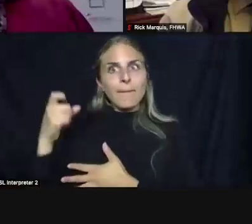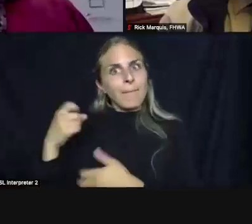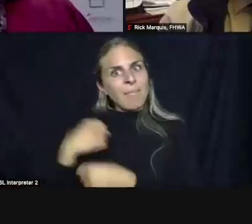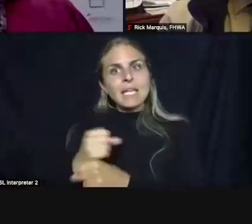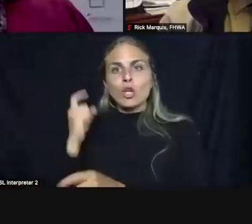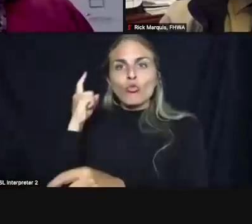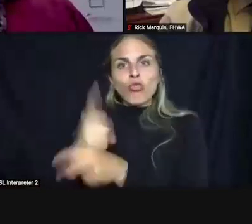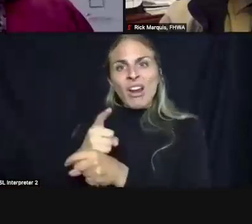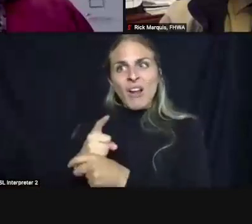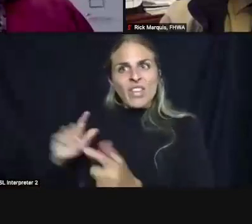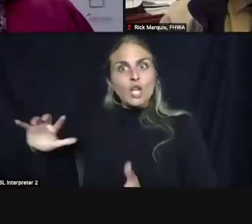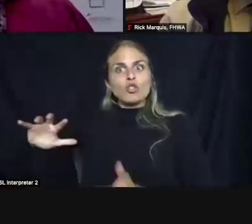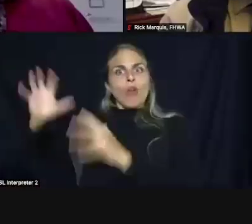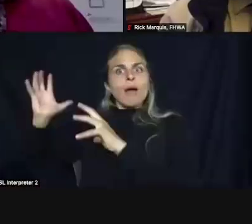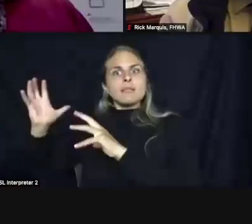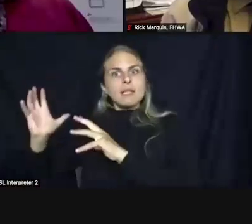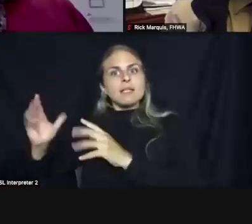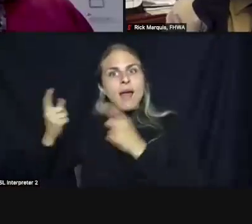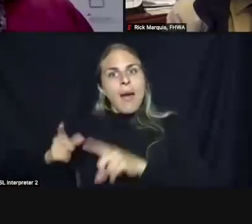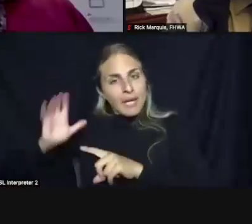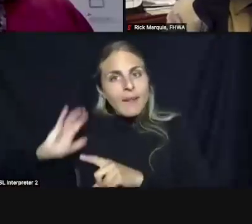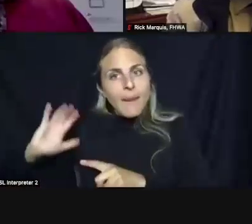eso,